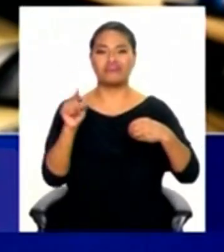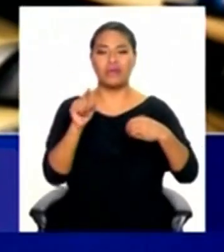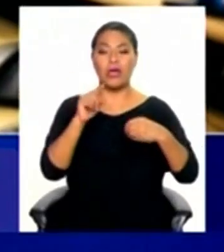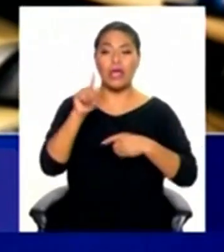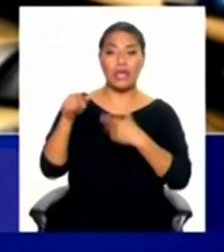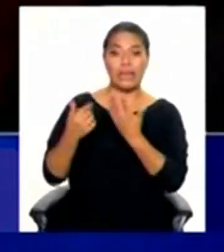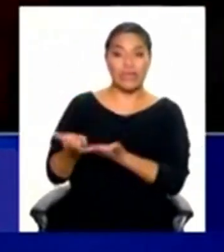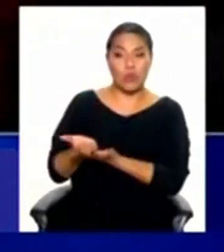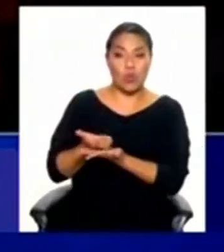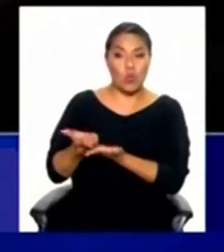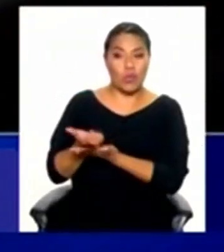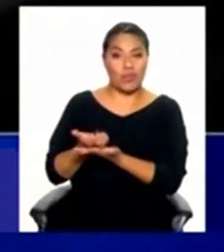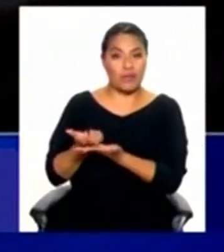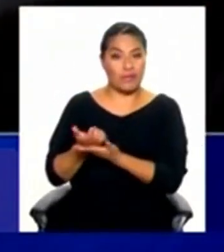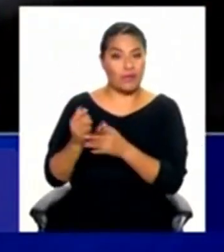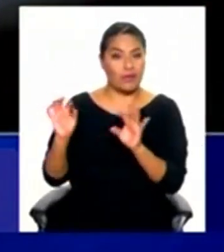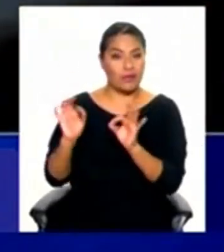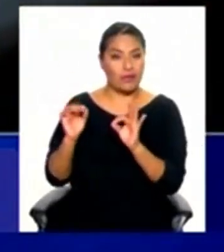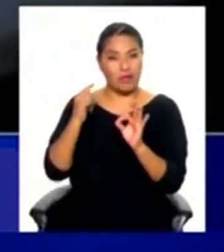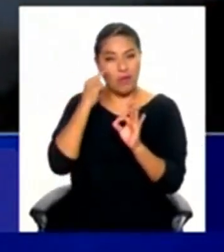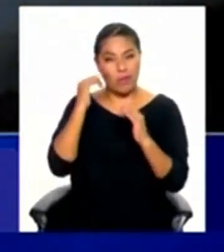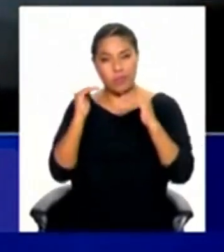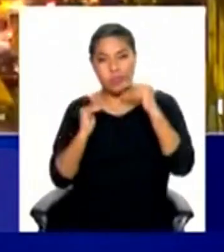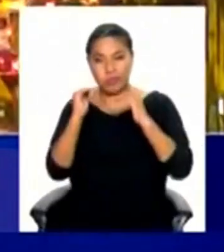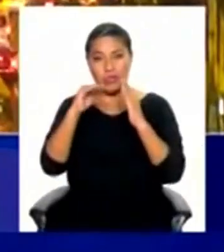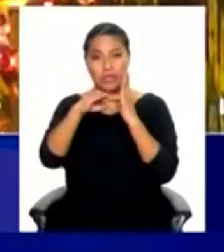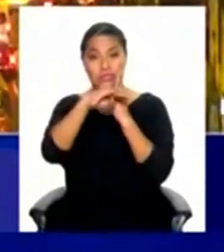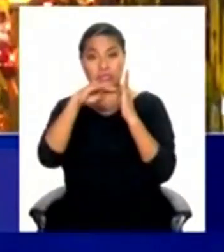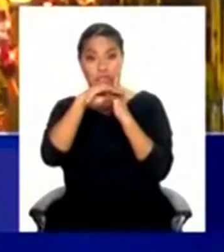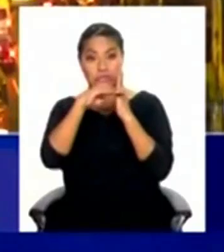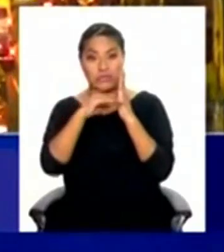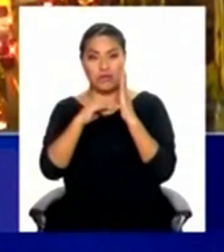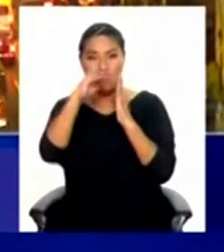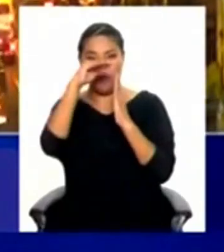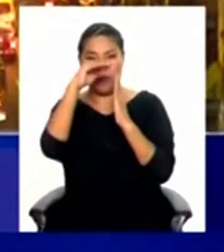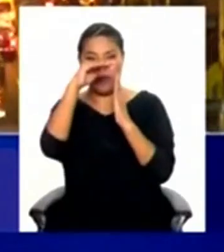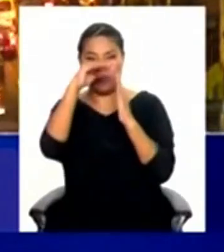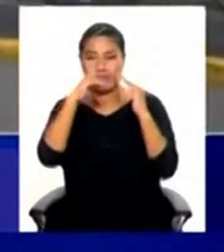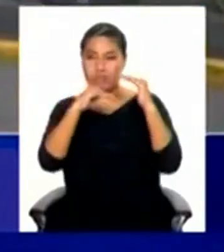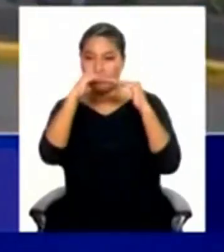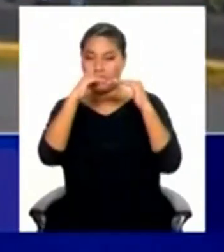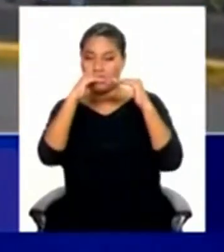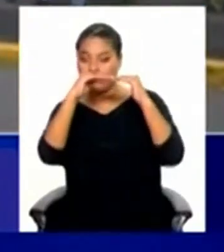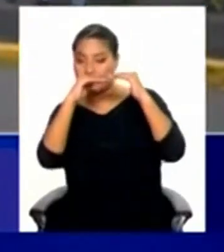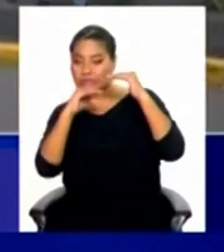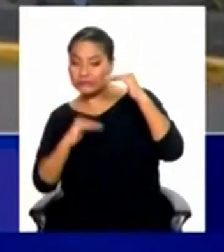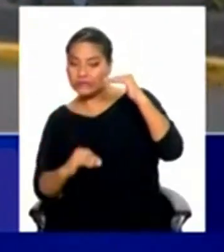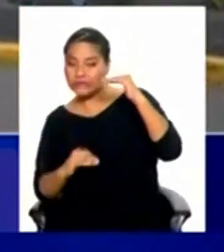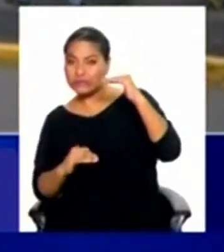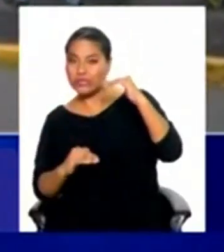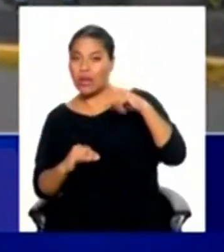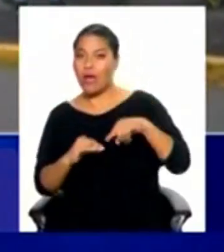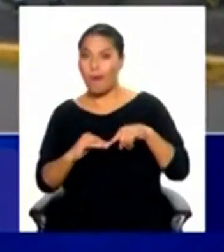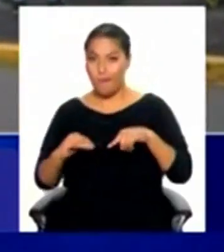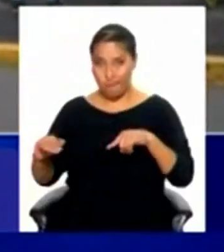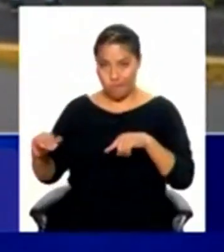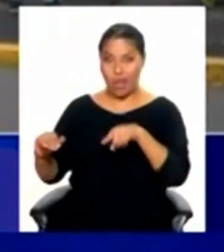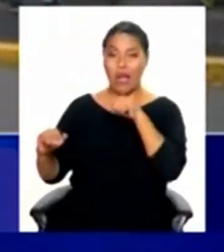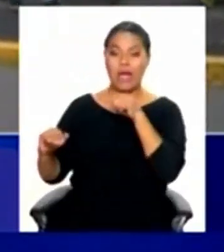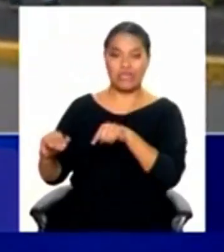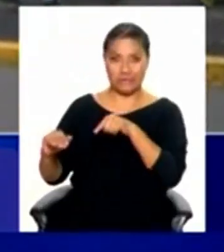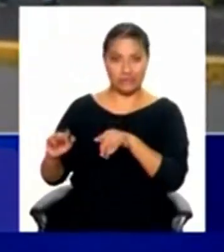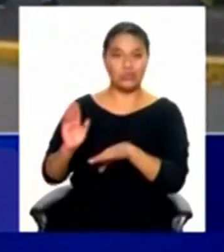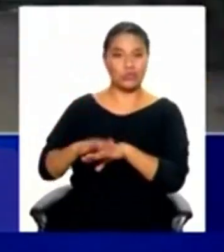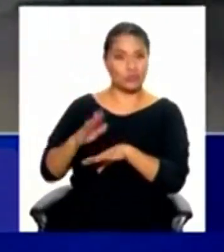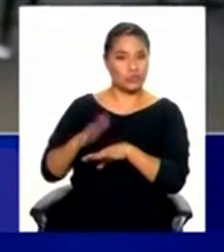la economía no está ubicada ni ni cerca al techo y más bien ya desacelera ya es cuando nosotros